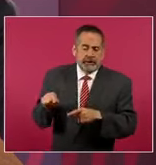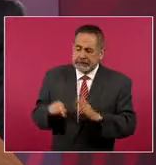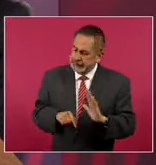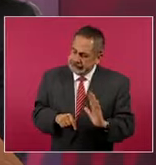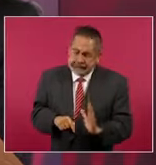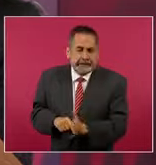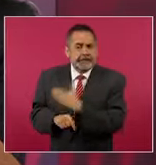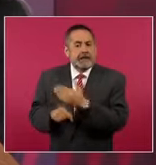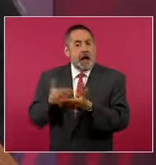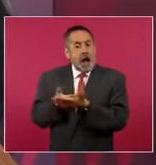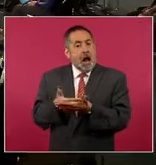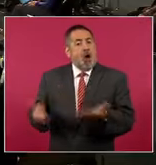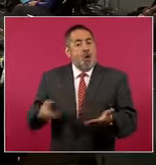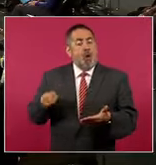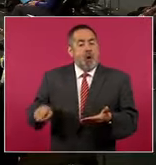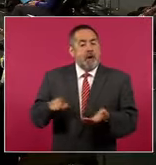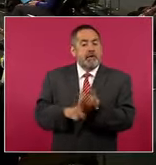tenemos